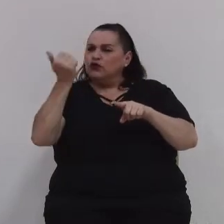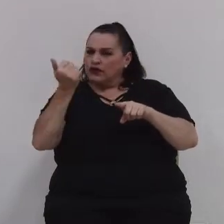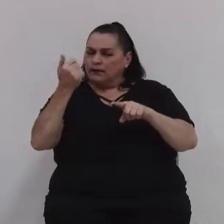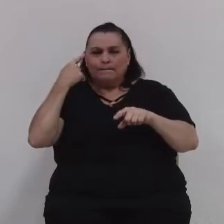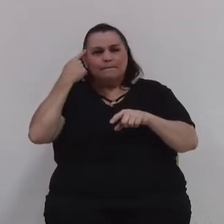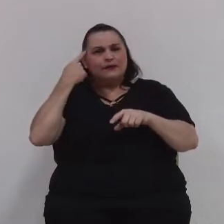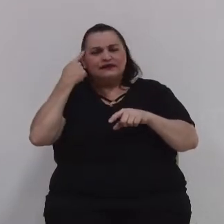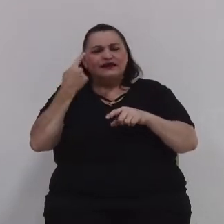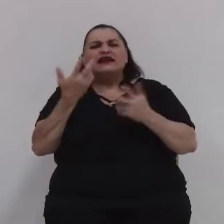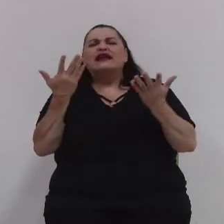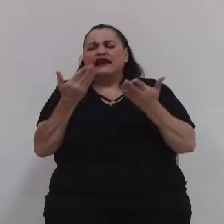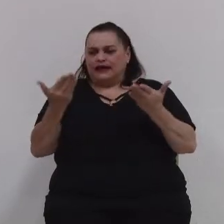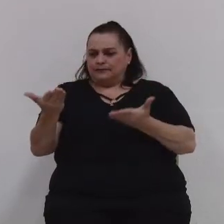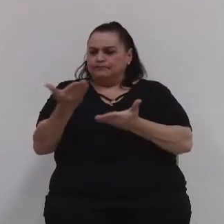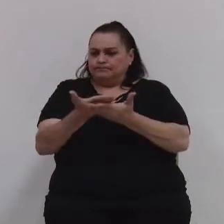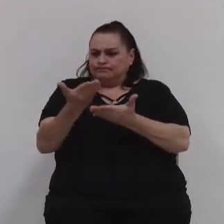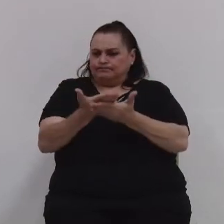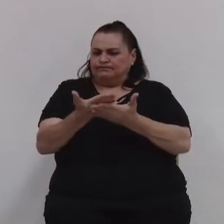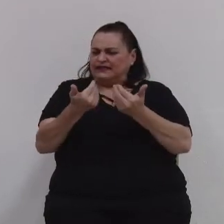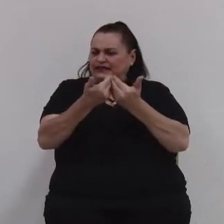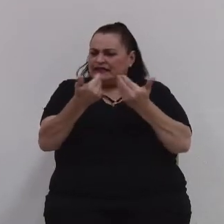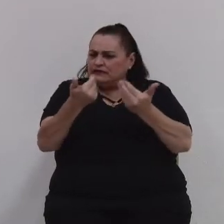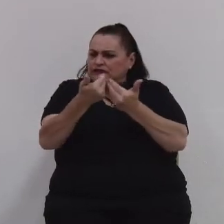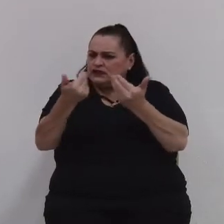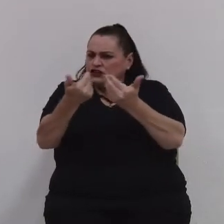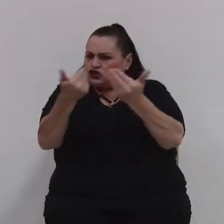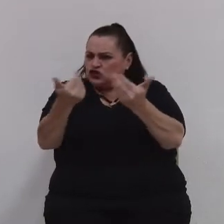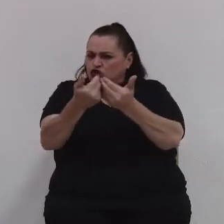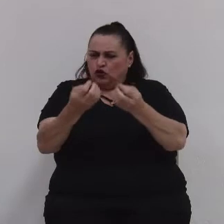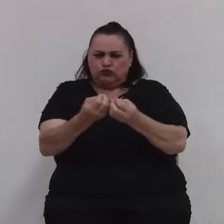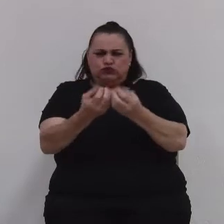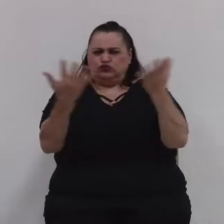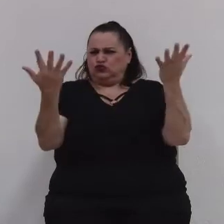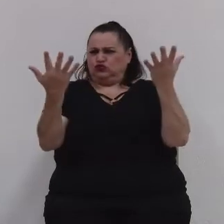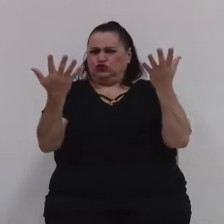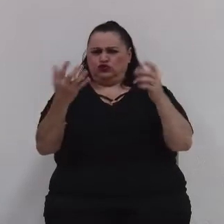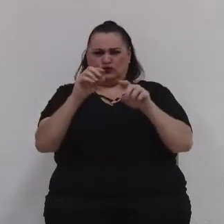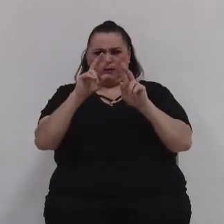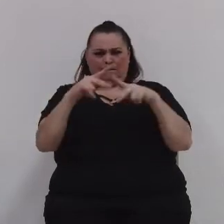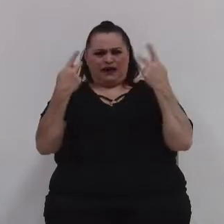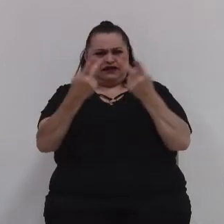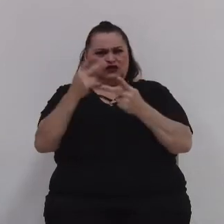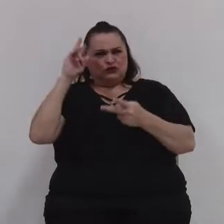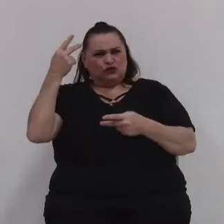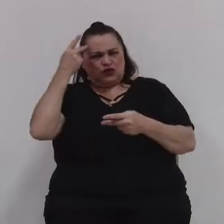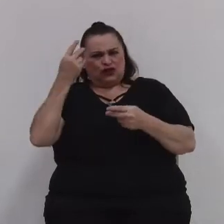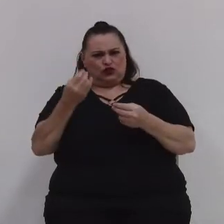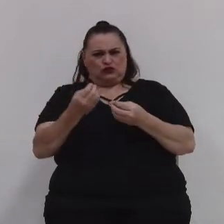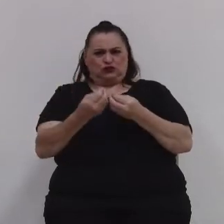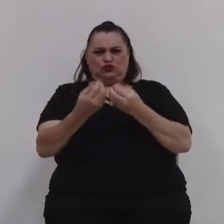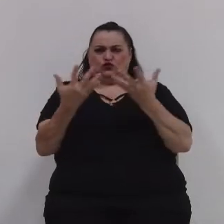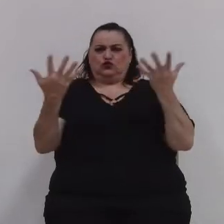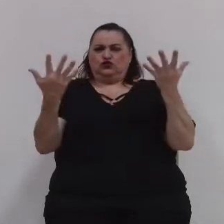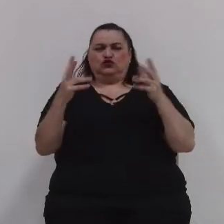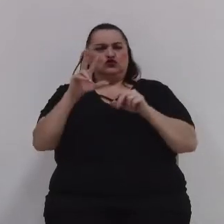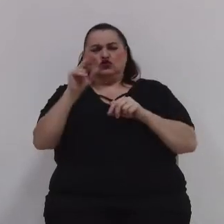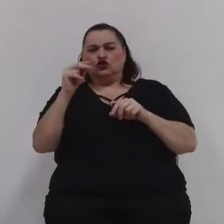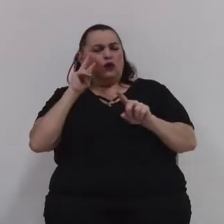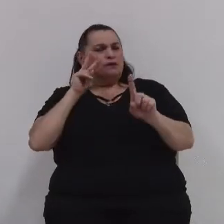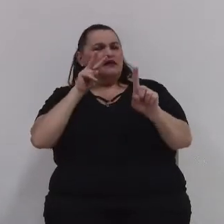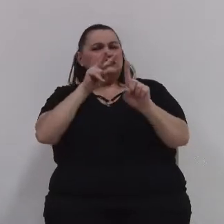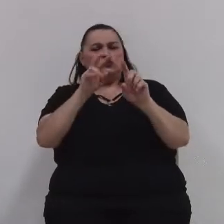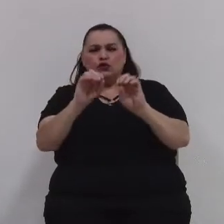pensar qué es lo que está generando esta fragmentación, esta proliferación de partidos políticos que además no tienen una visión programática